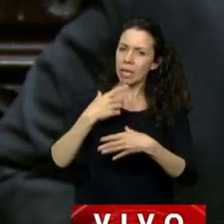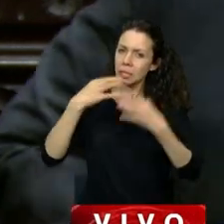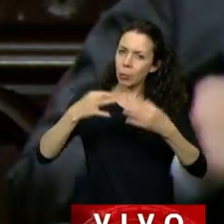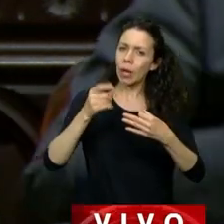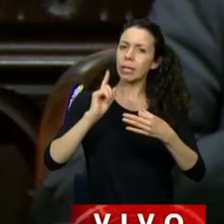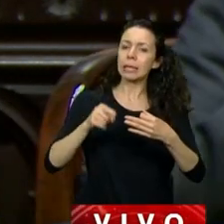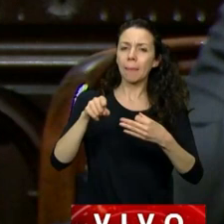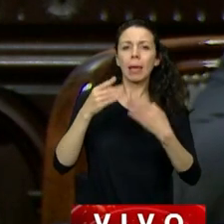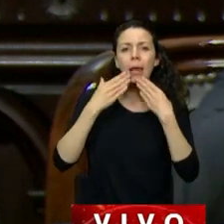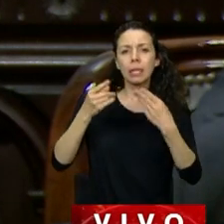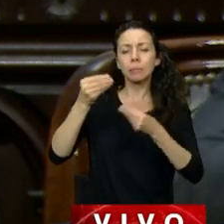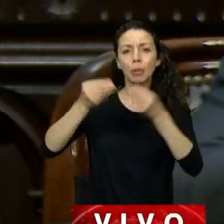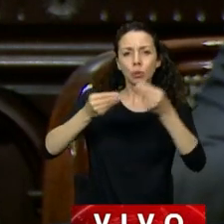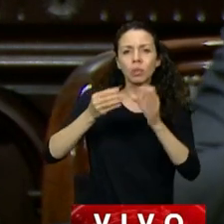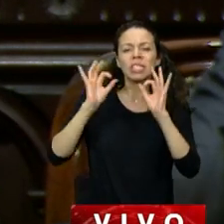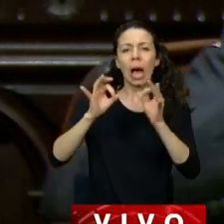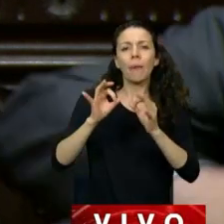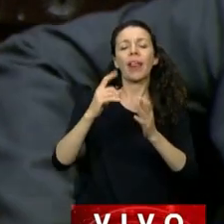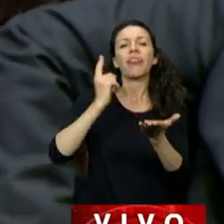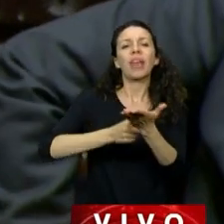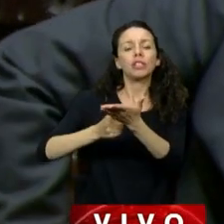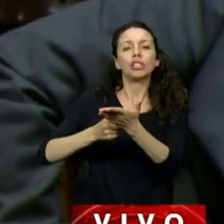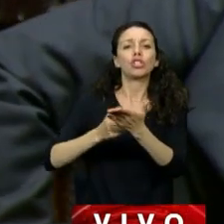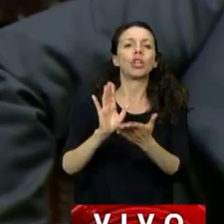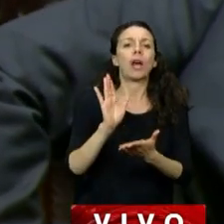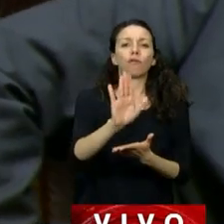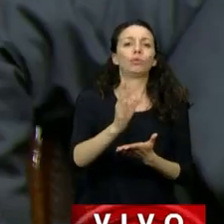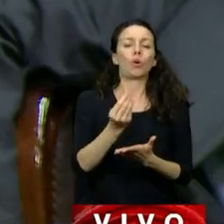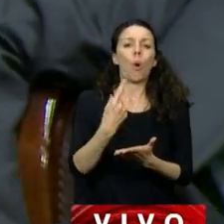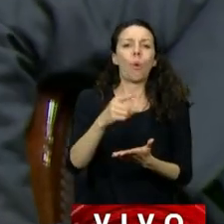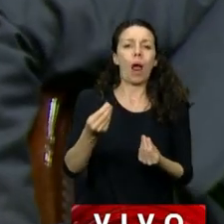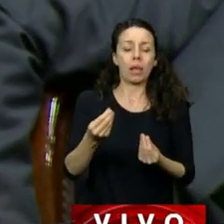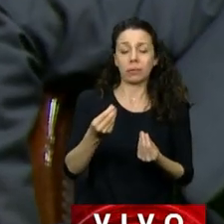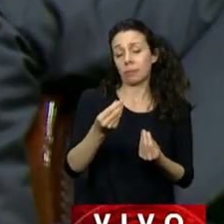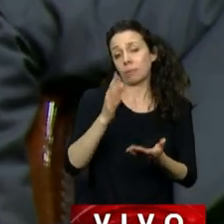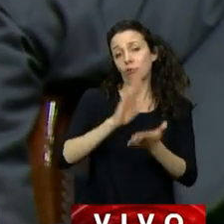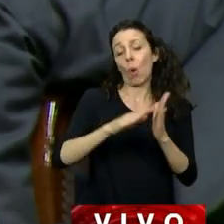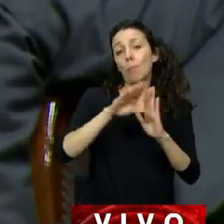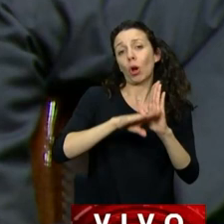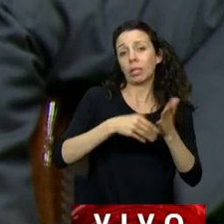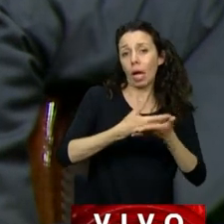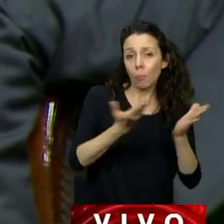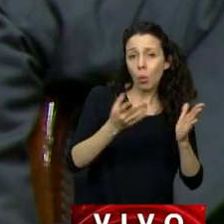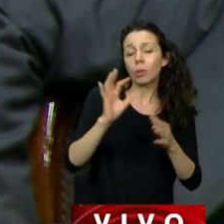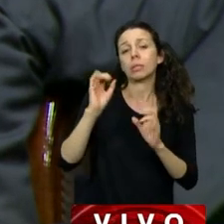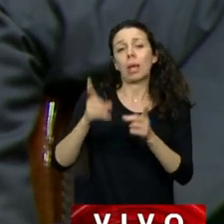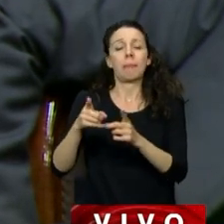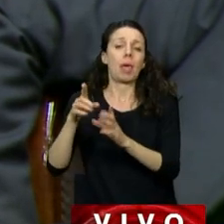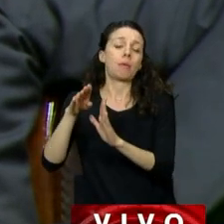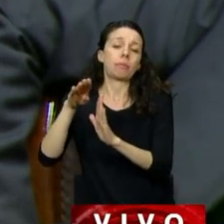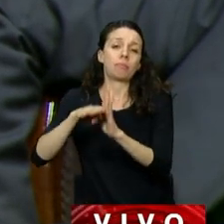de los tomadores de decisión, de los decisores tanto de políticas públicas como de políticas de cuestiones